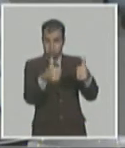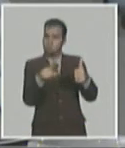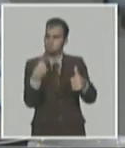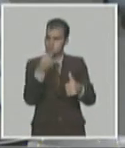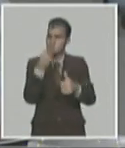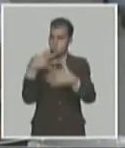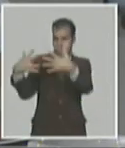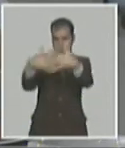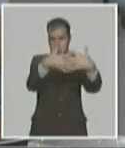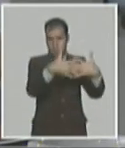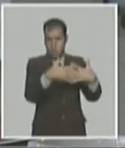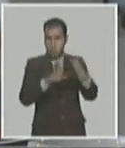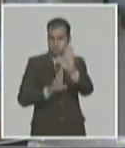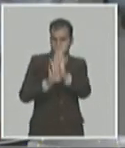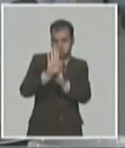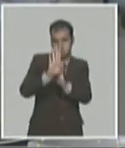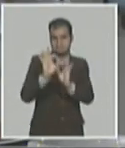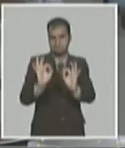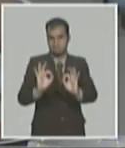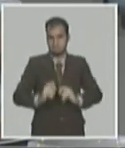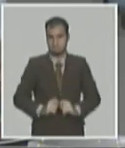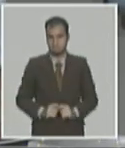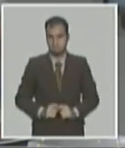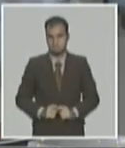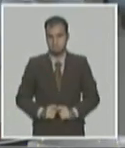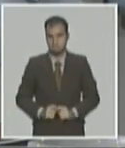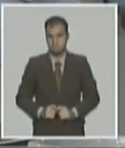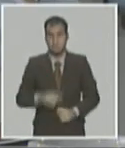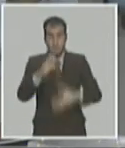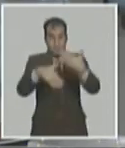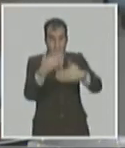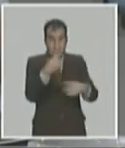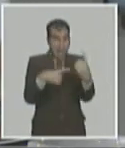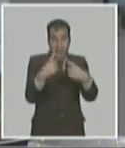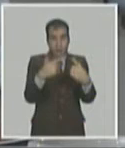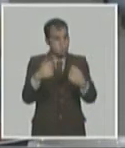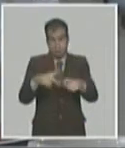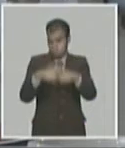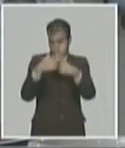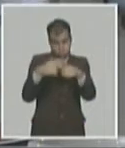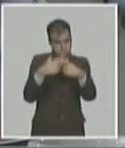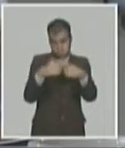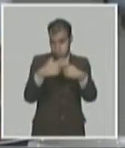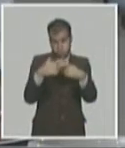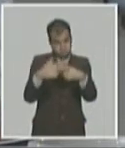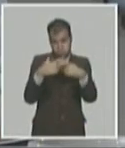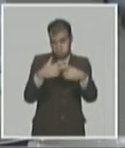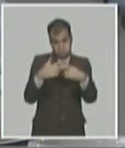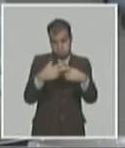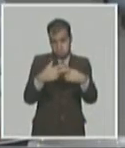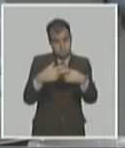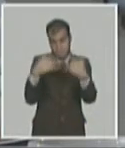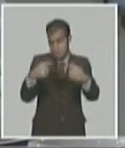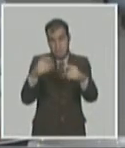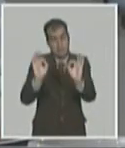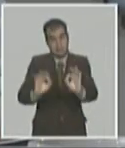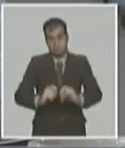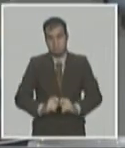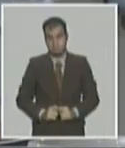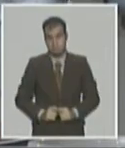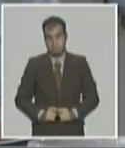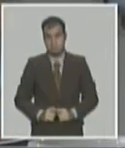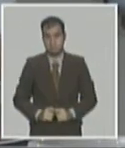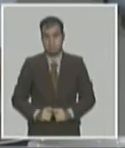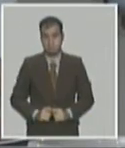de principios, de llevar los problemas hasta el final, del sentido de la urgencia, de la sensibilidad que tenemos que tener cada uno de nosotros, de